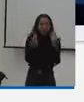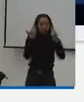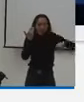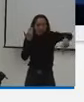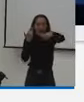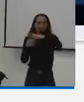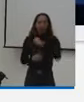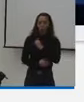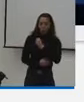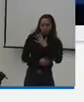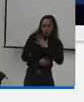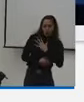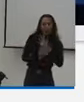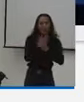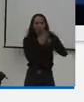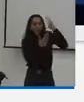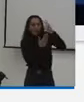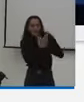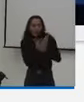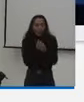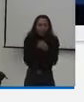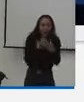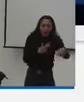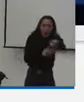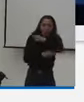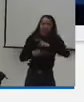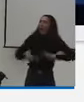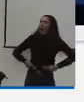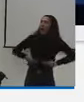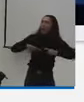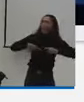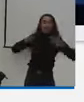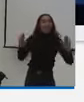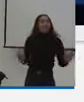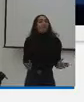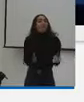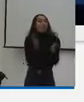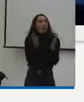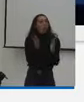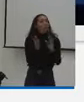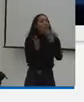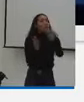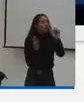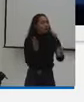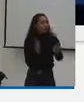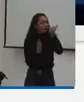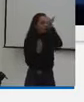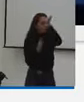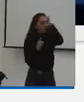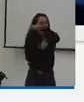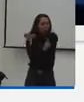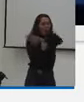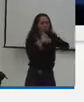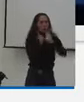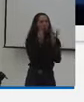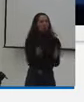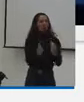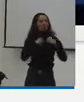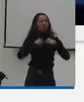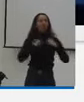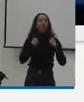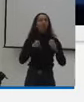oportunidades proyectos de vida dignos en el marco de una cultura ciudadana y una